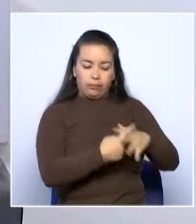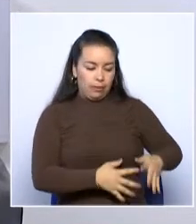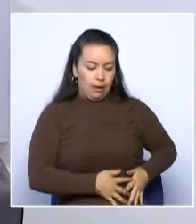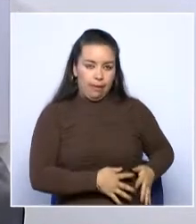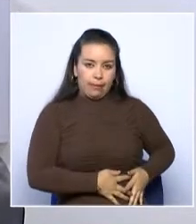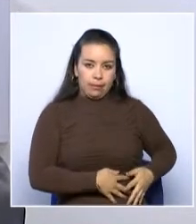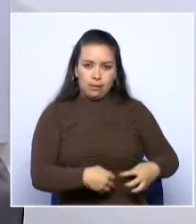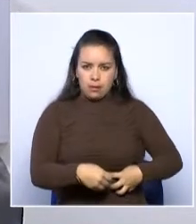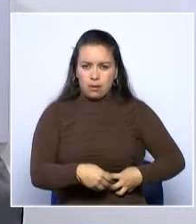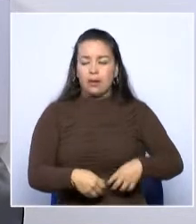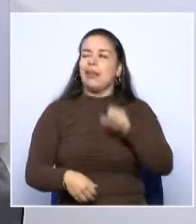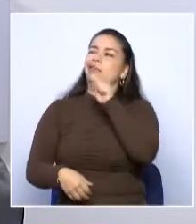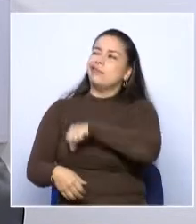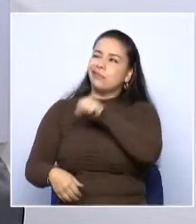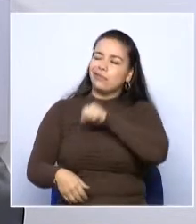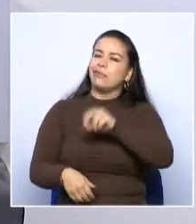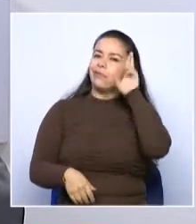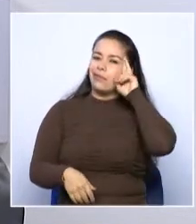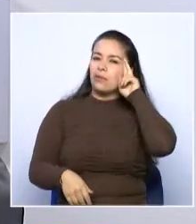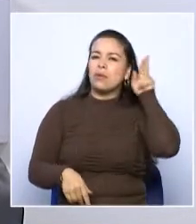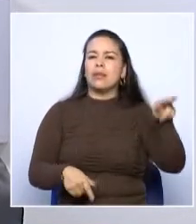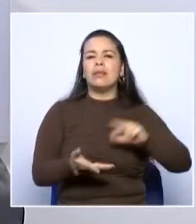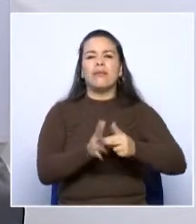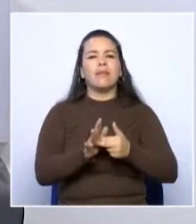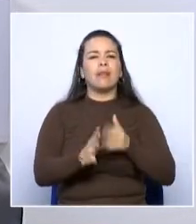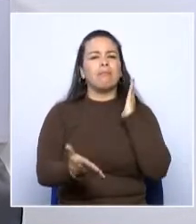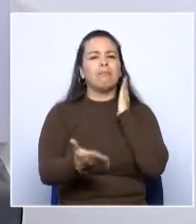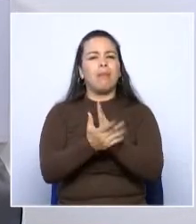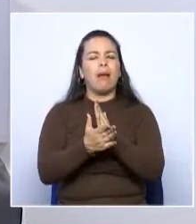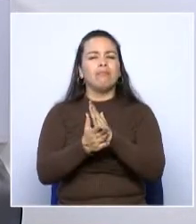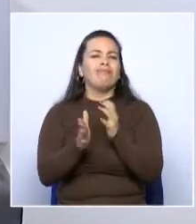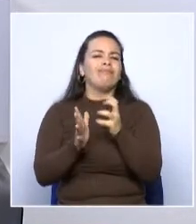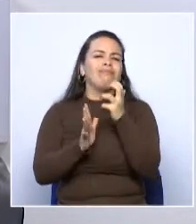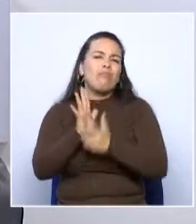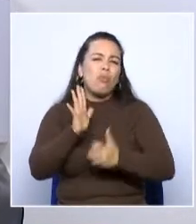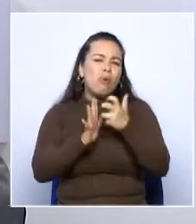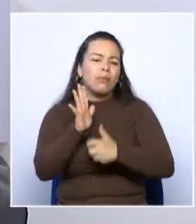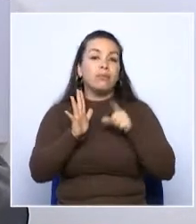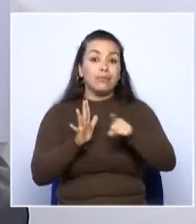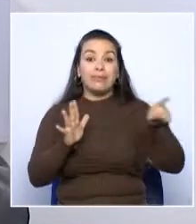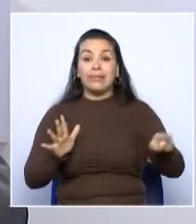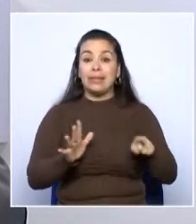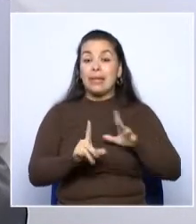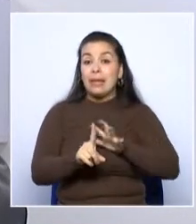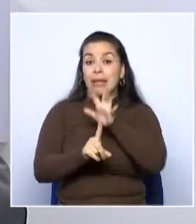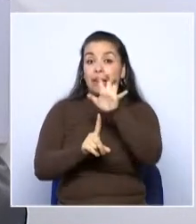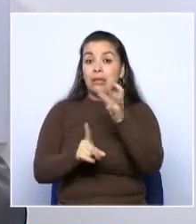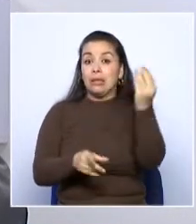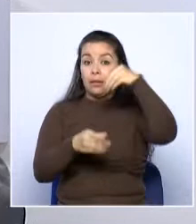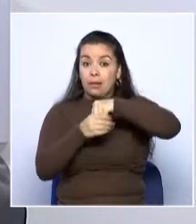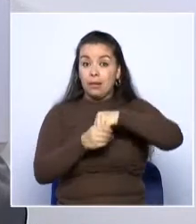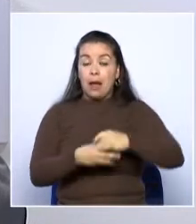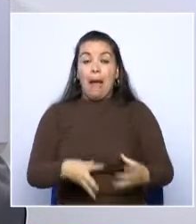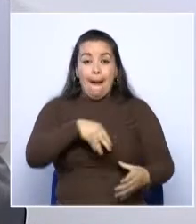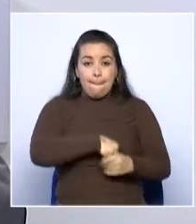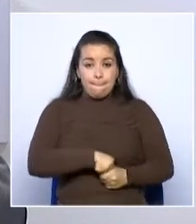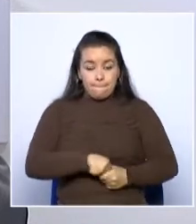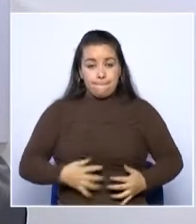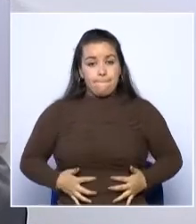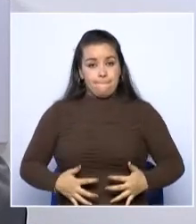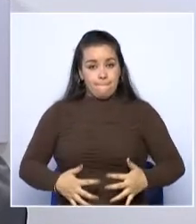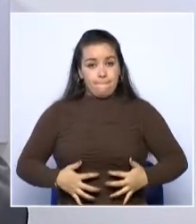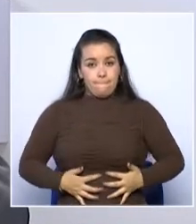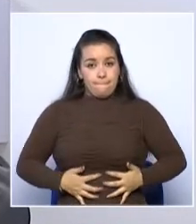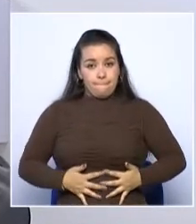realmente, y es un factor pronóstico. Si usted tiene un cáncer en una estructura intraabdominal,